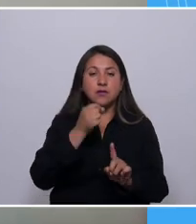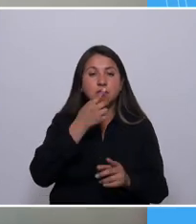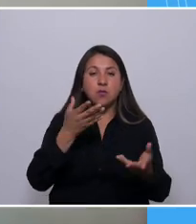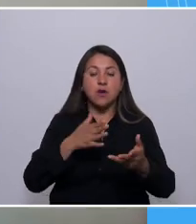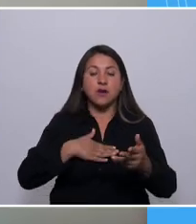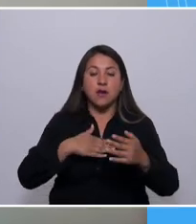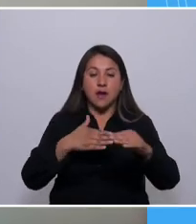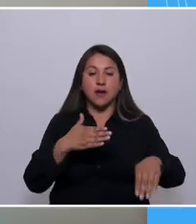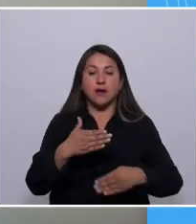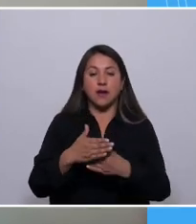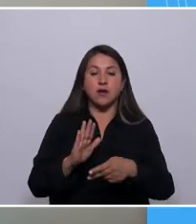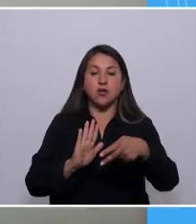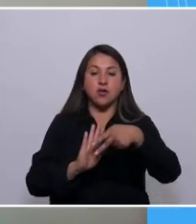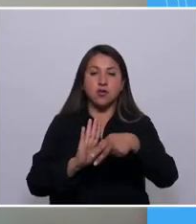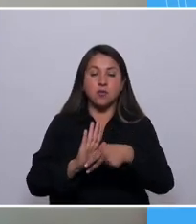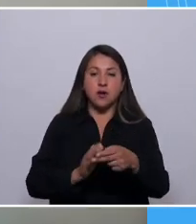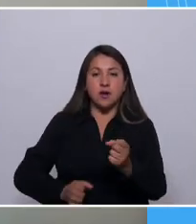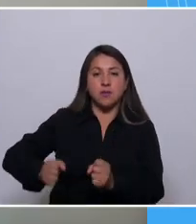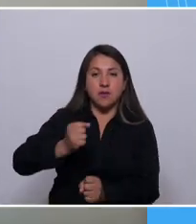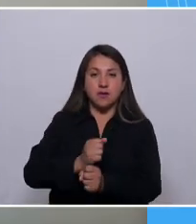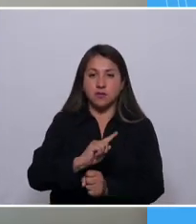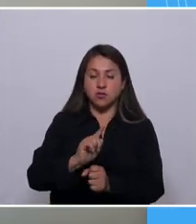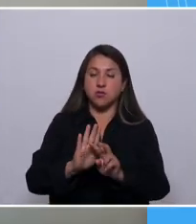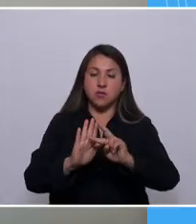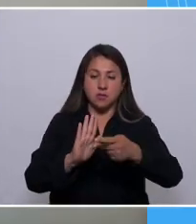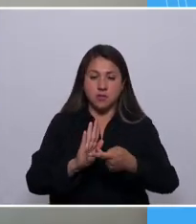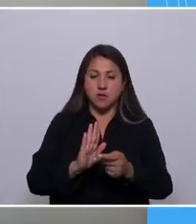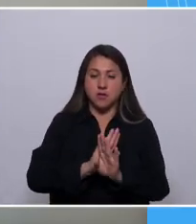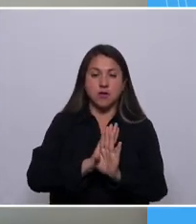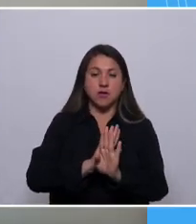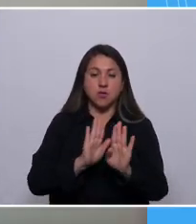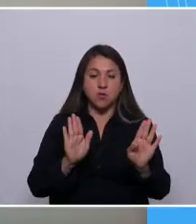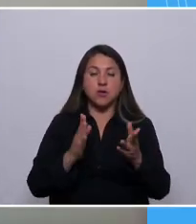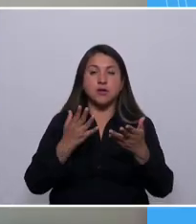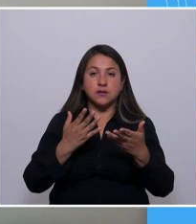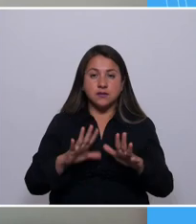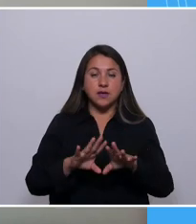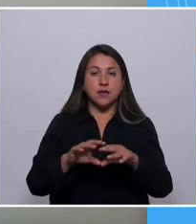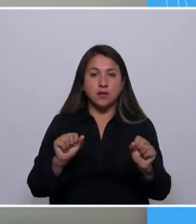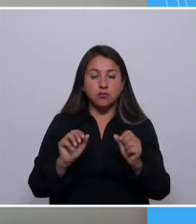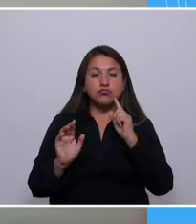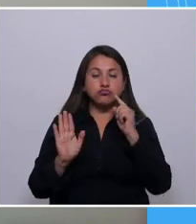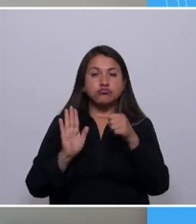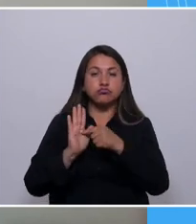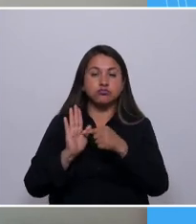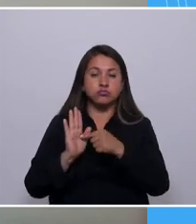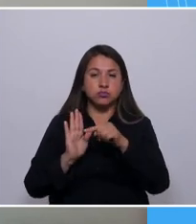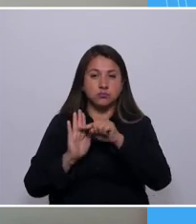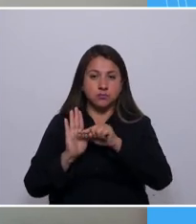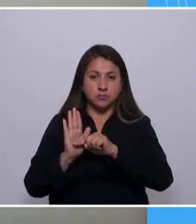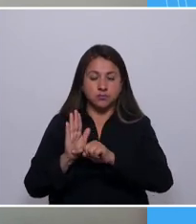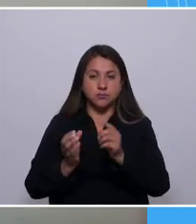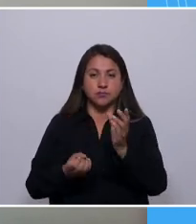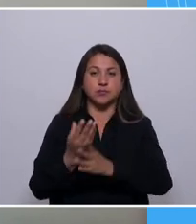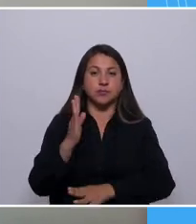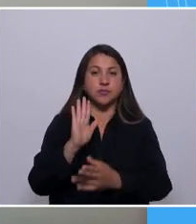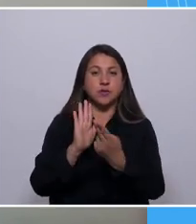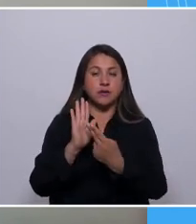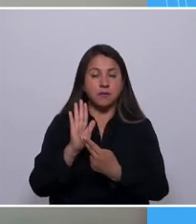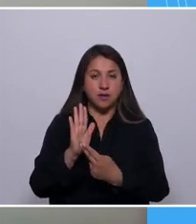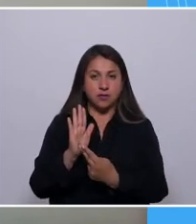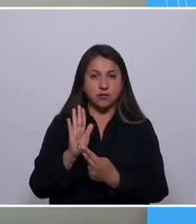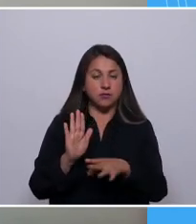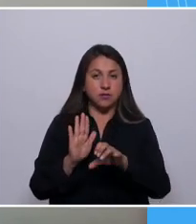agregar una norma, no reemplazar ni modificar ninguna de aquellas que ya están contenidas en este nuevo reglamento.